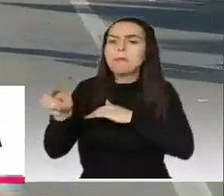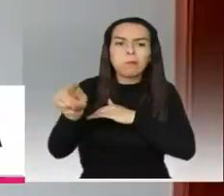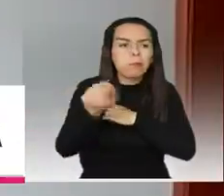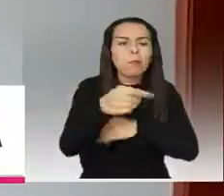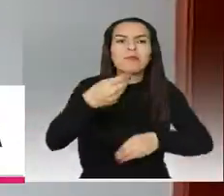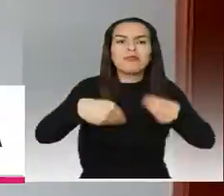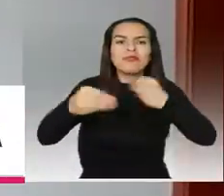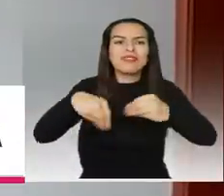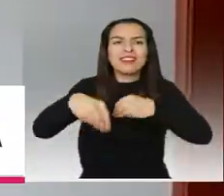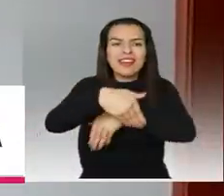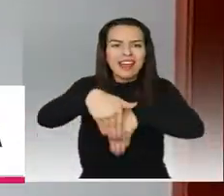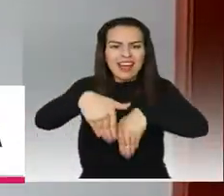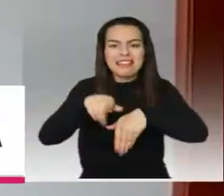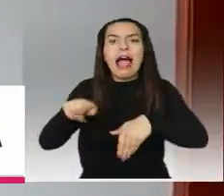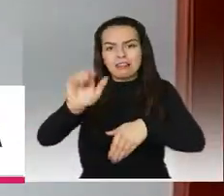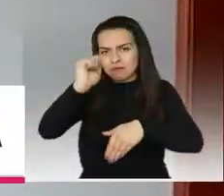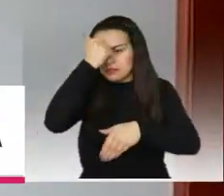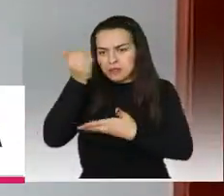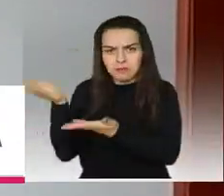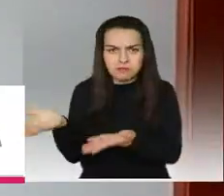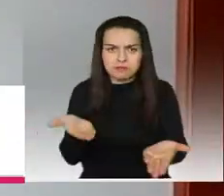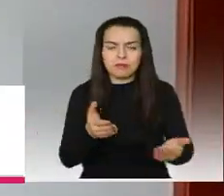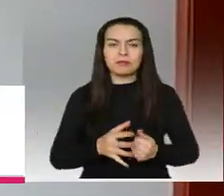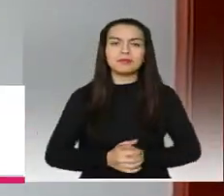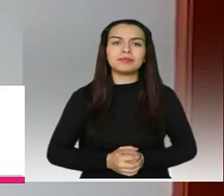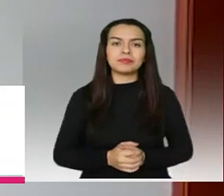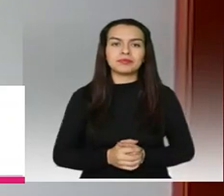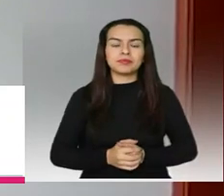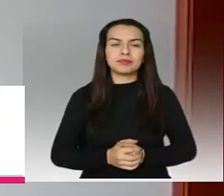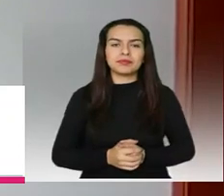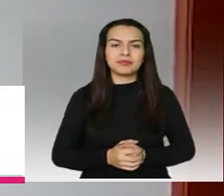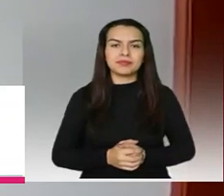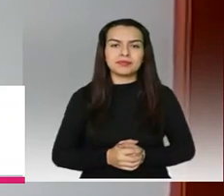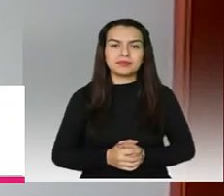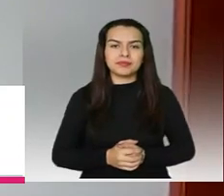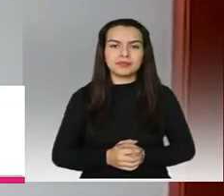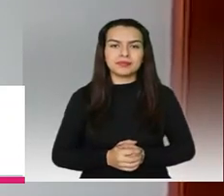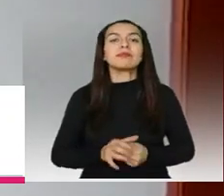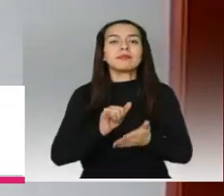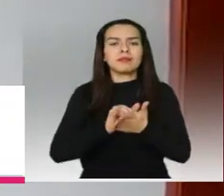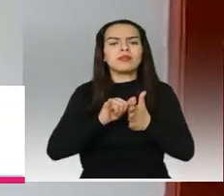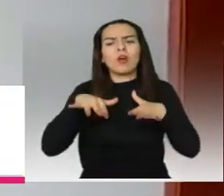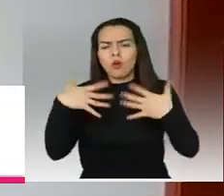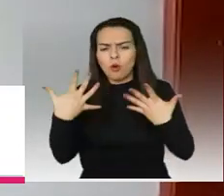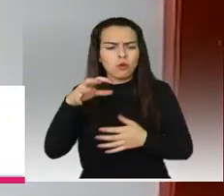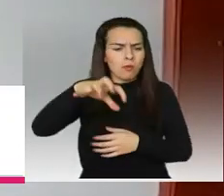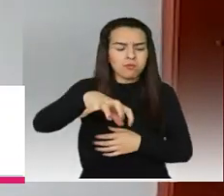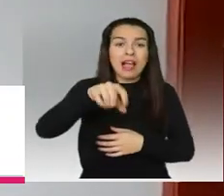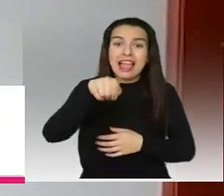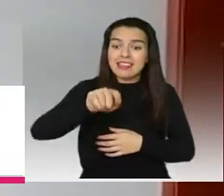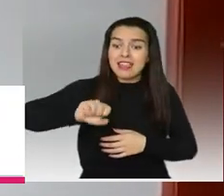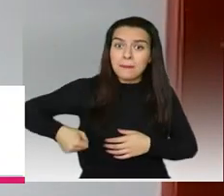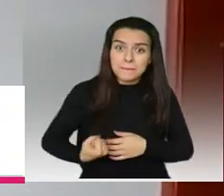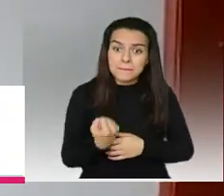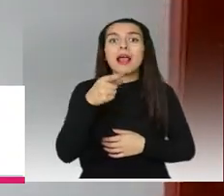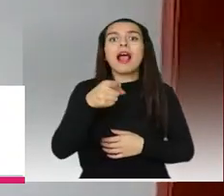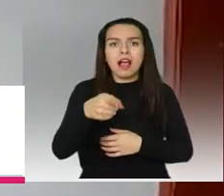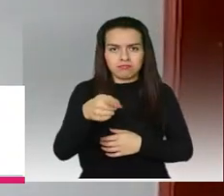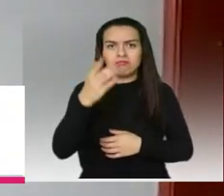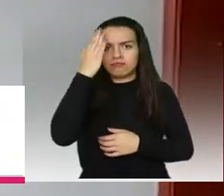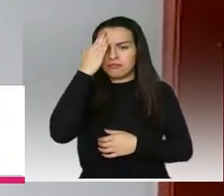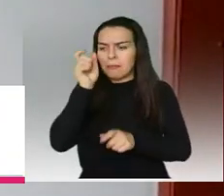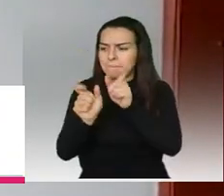Seguimos aplicando los desinfectantes al ingreso y en todas las centrales de abastos. Seguimos contando con otros 500 baños gratuitos para lavarse las